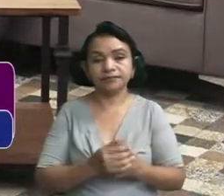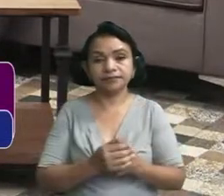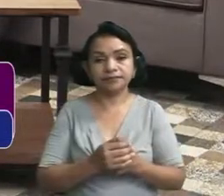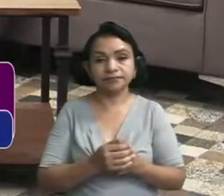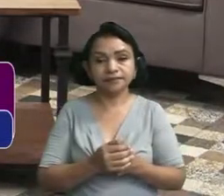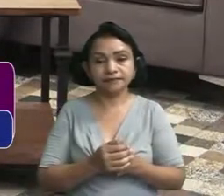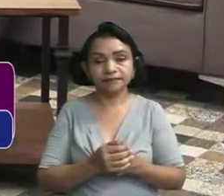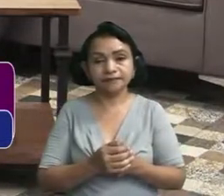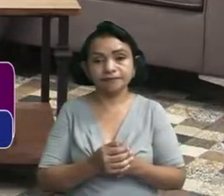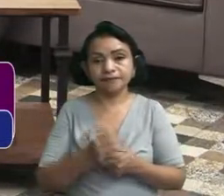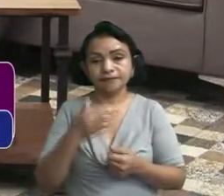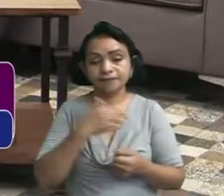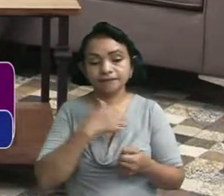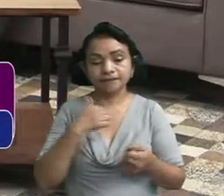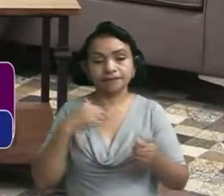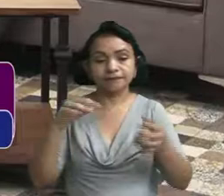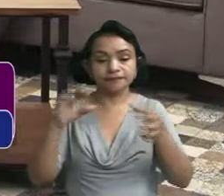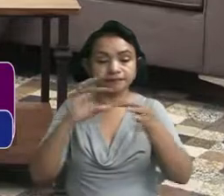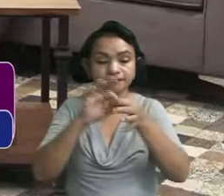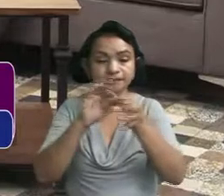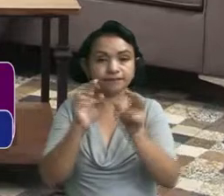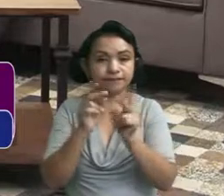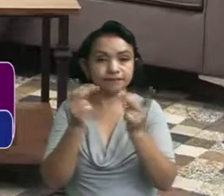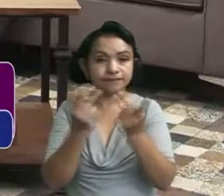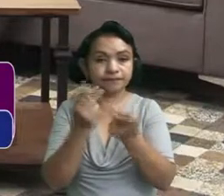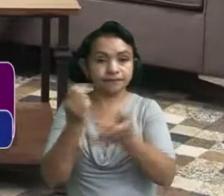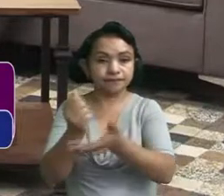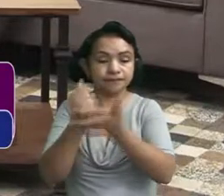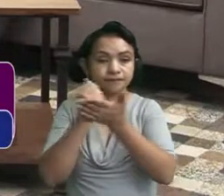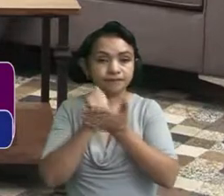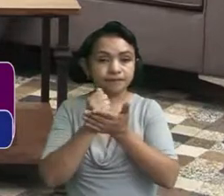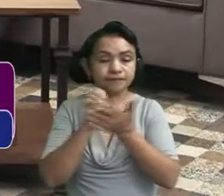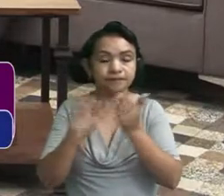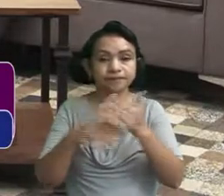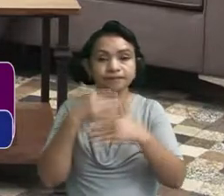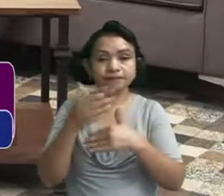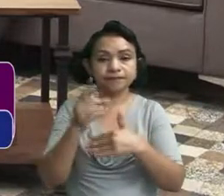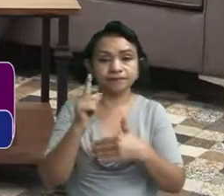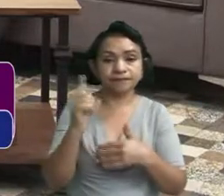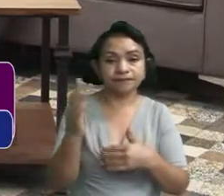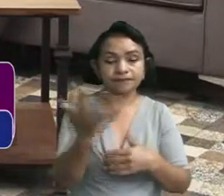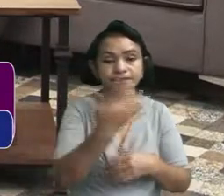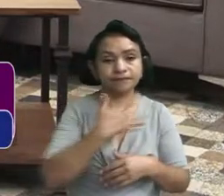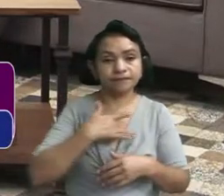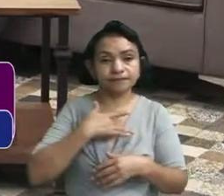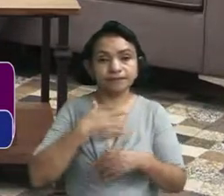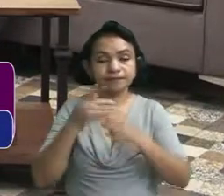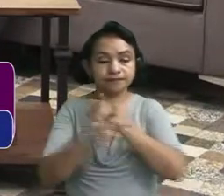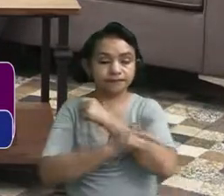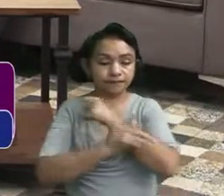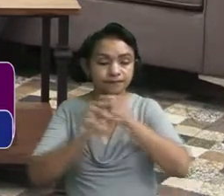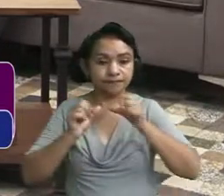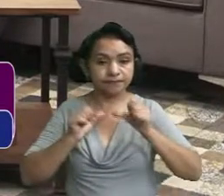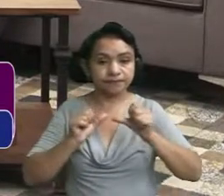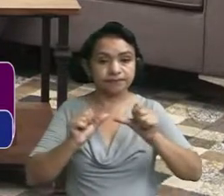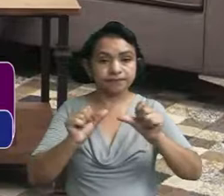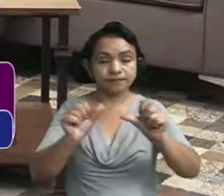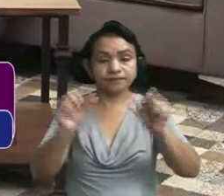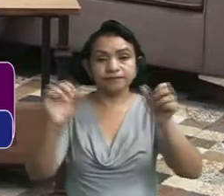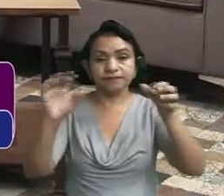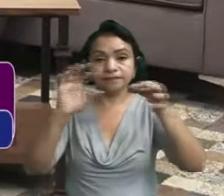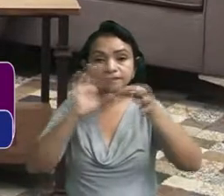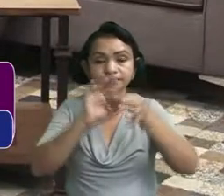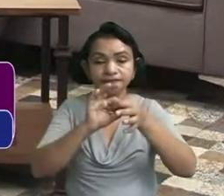esa vocación de estar junto al pueblo, es lo que nos permite después decir, bueno, nosotros necesitamos un país que avance, que esté